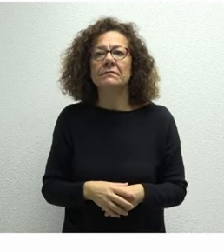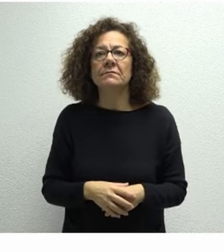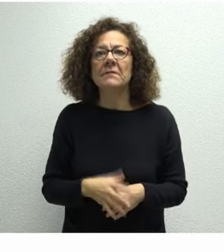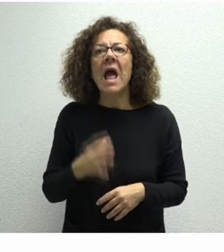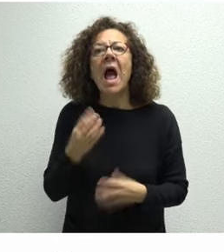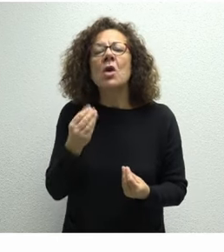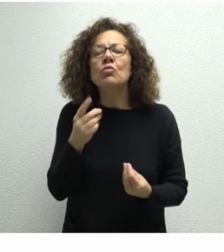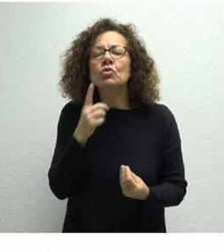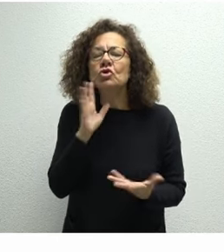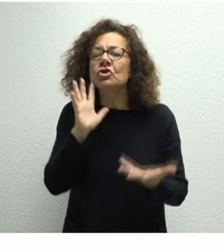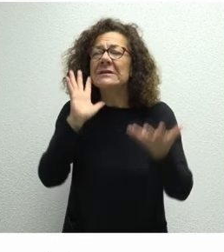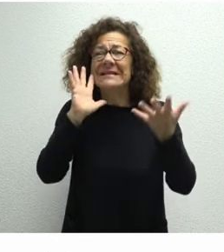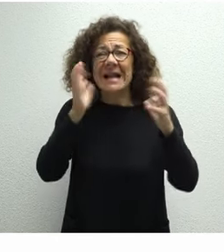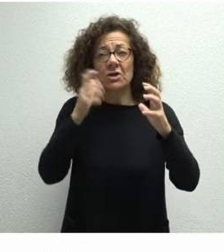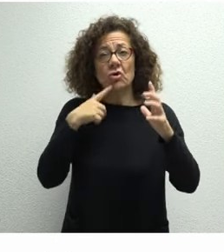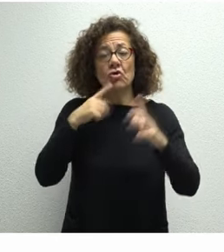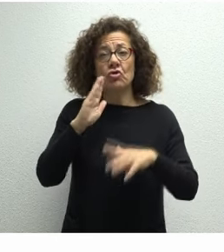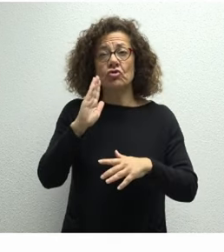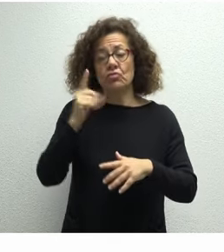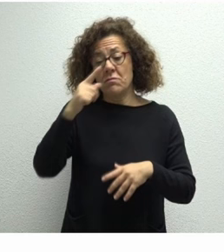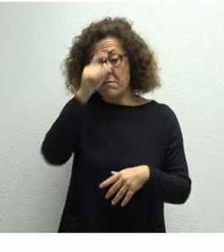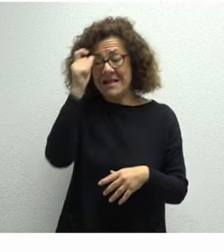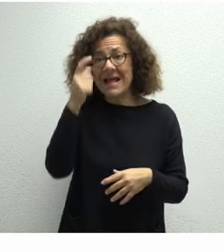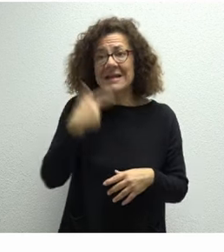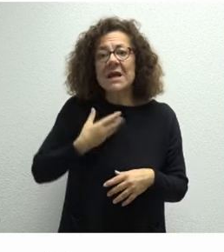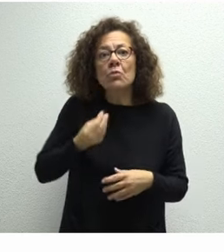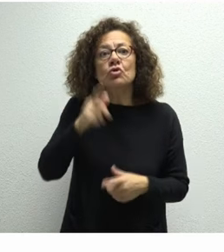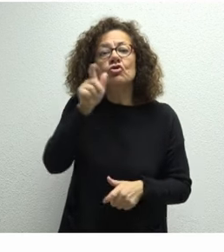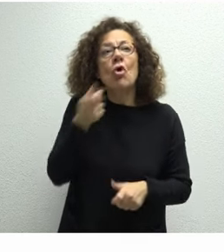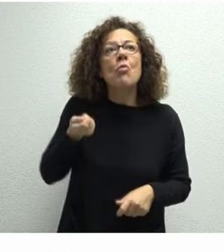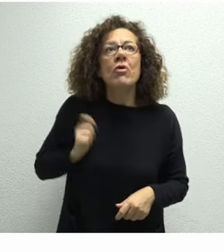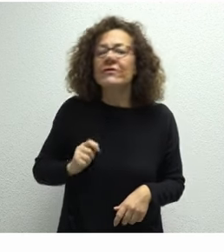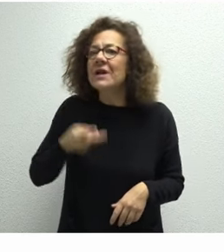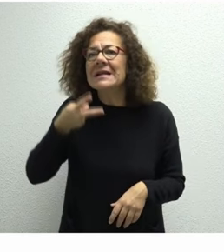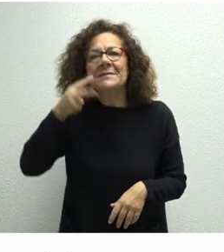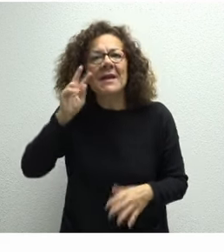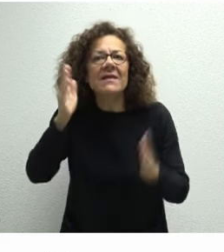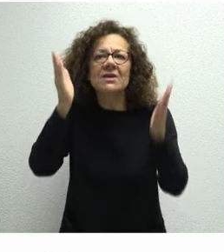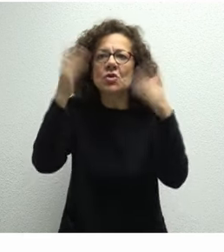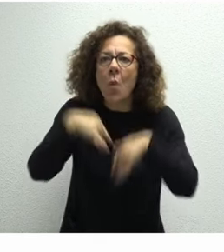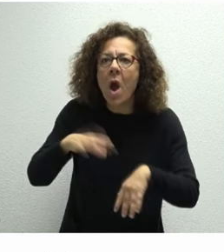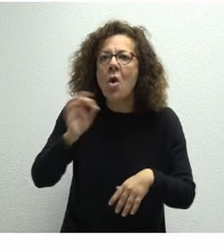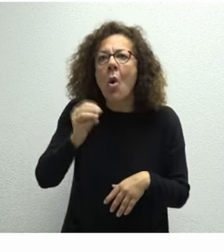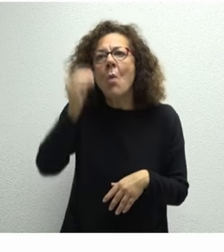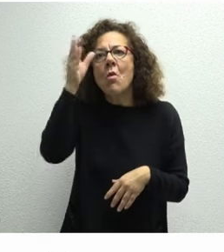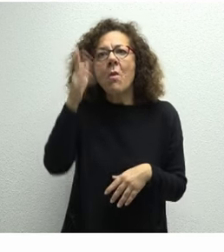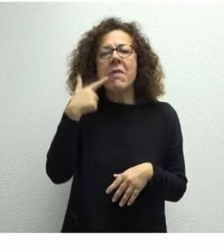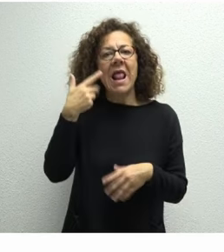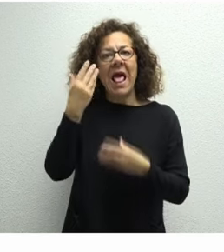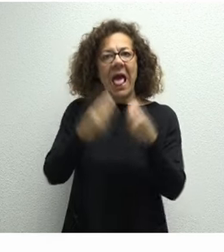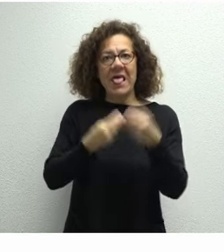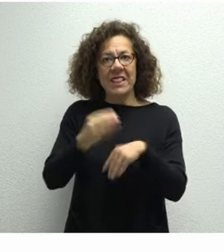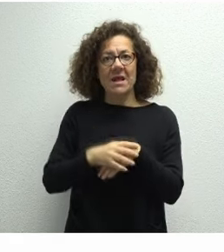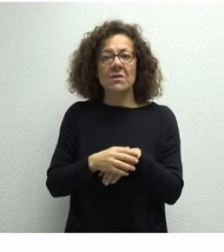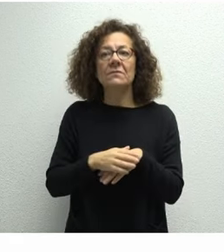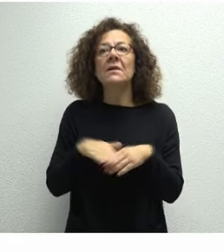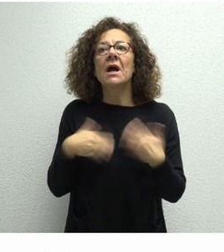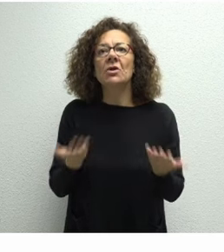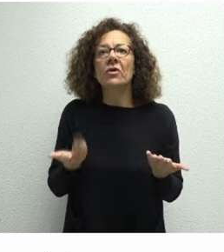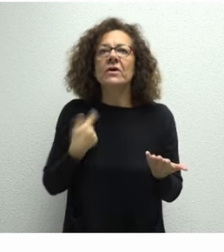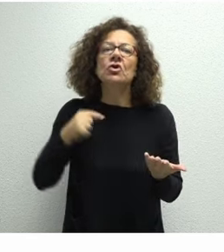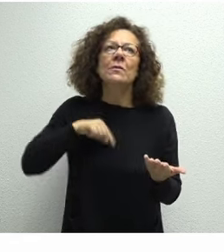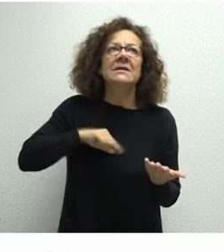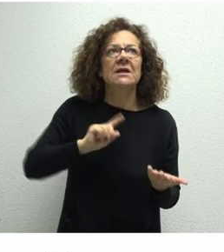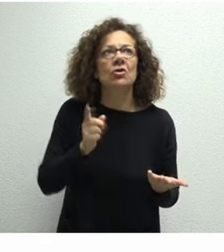trastornos mentales muchos profesionales pues no no tienen la experiencia y los conocimientos para poderlo hacer No no me siento